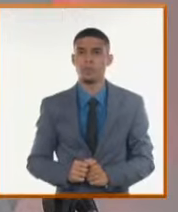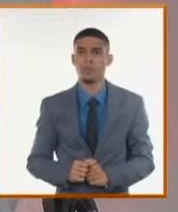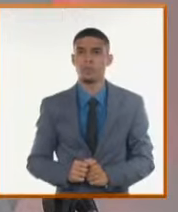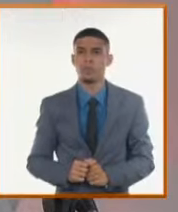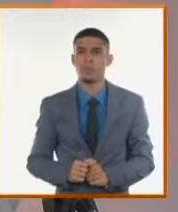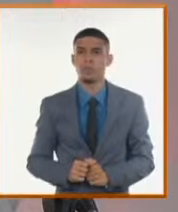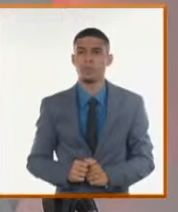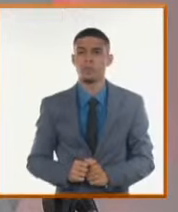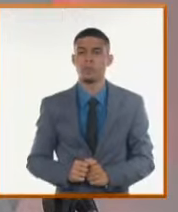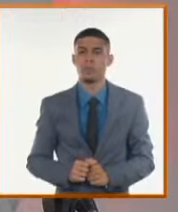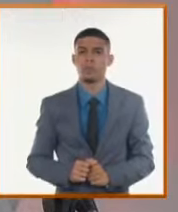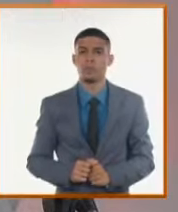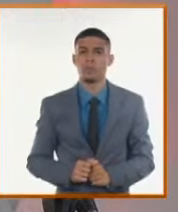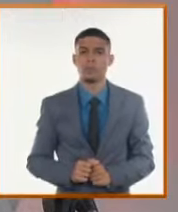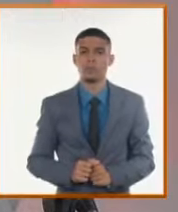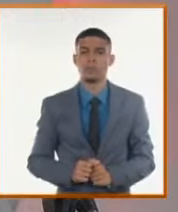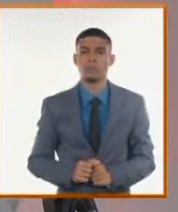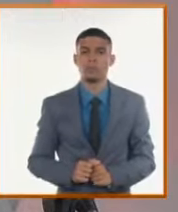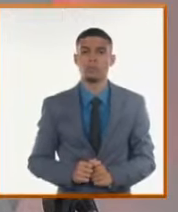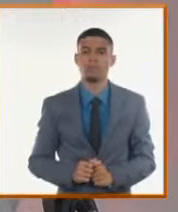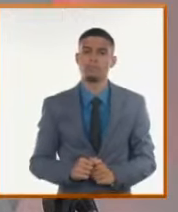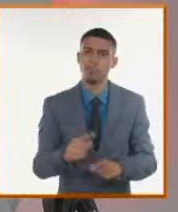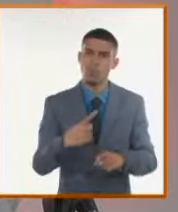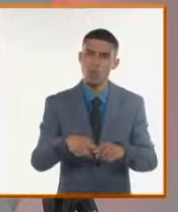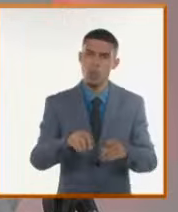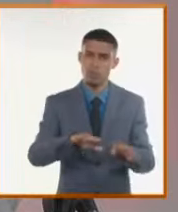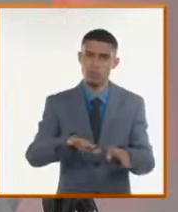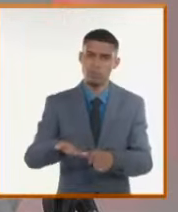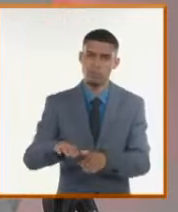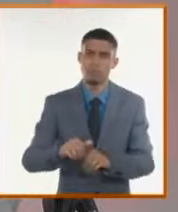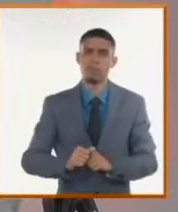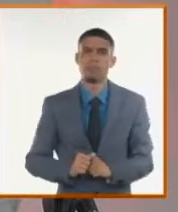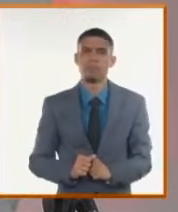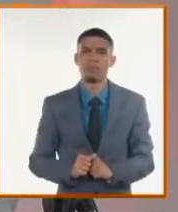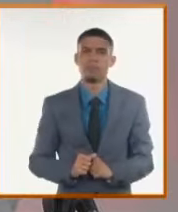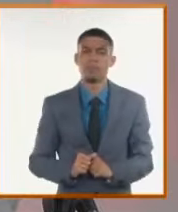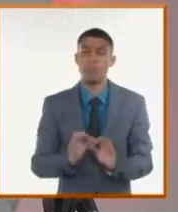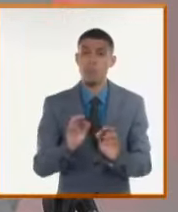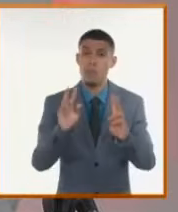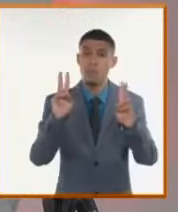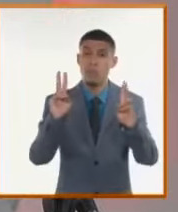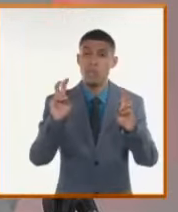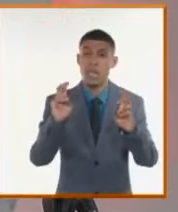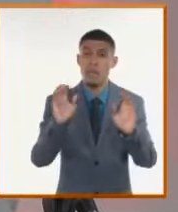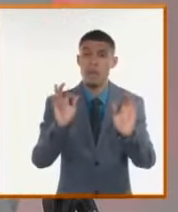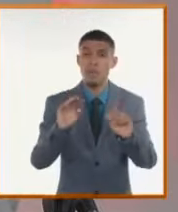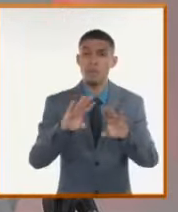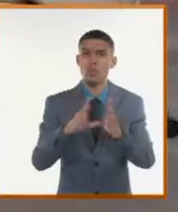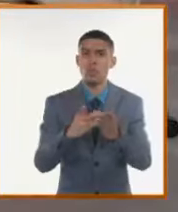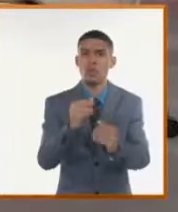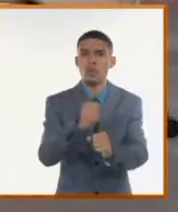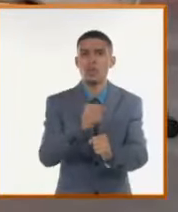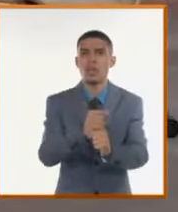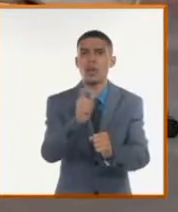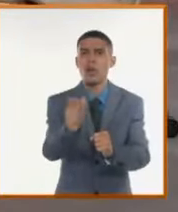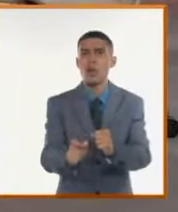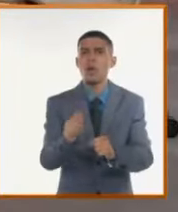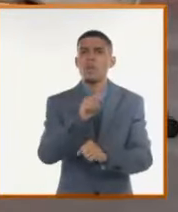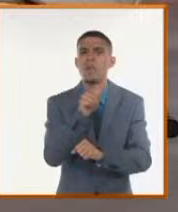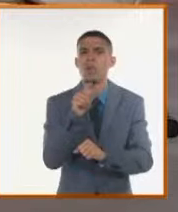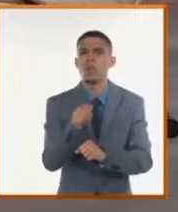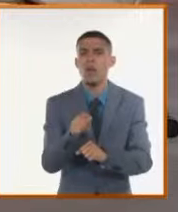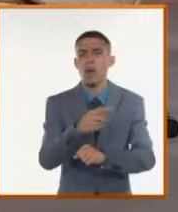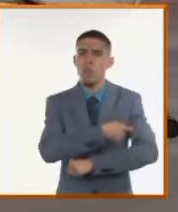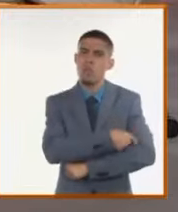debe tener también hablando el tema de de los compañeros que preguntaban sobre la